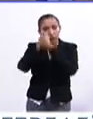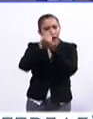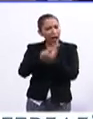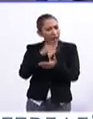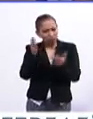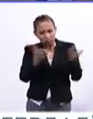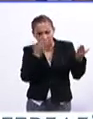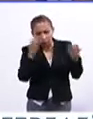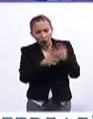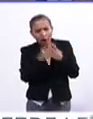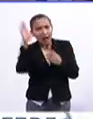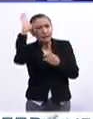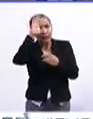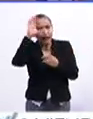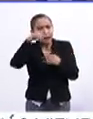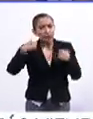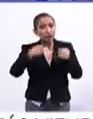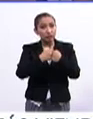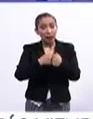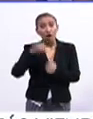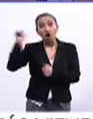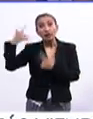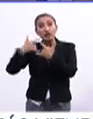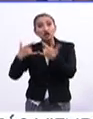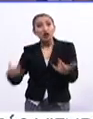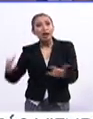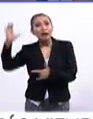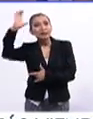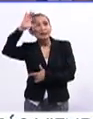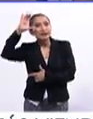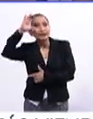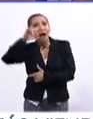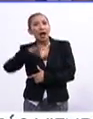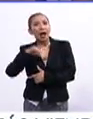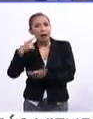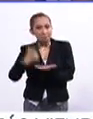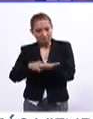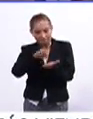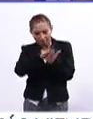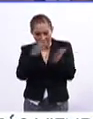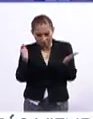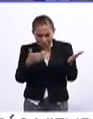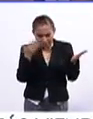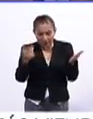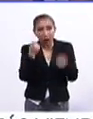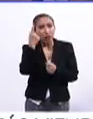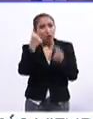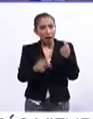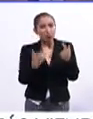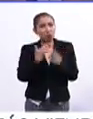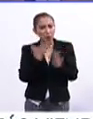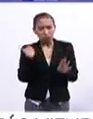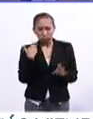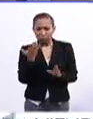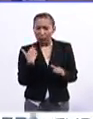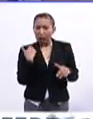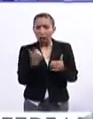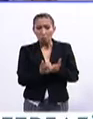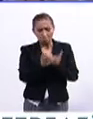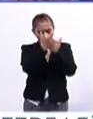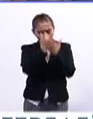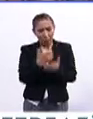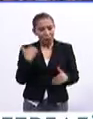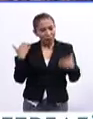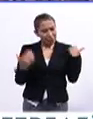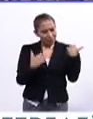encontrar muchas cosas de ciencia de frontera y muchas cosas de historia de la ciencia también. Y algunas son muy lúdicas, la verdad, ¿no? Son